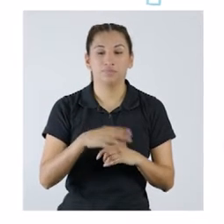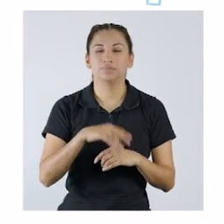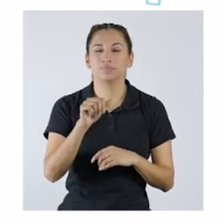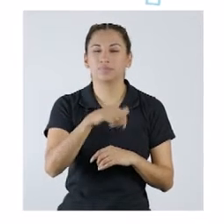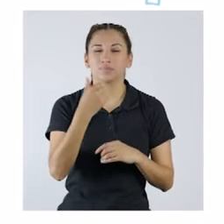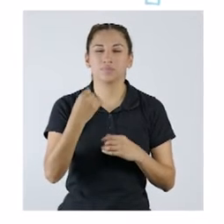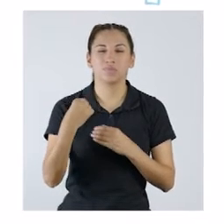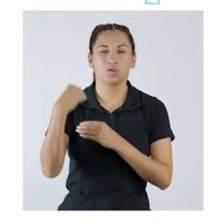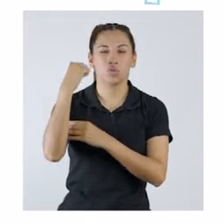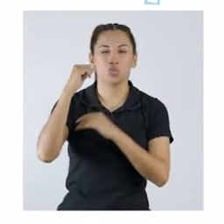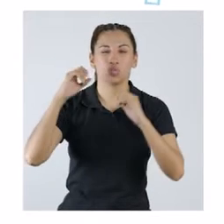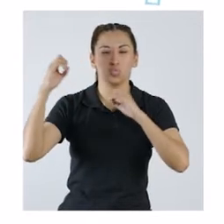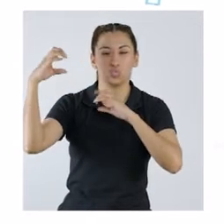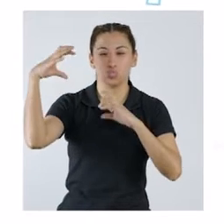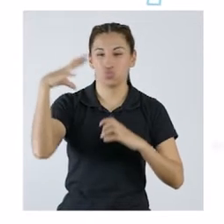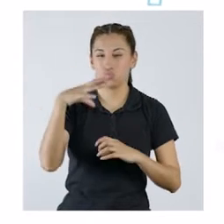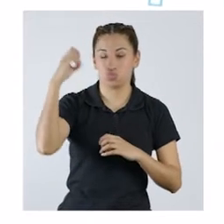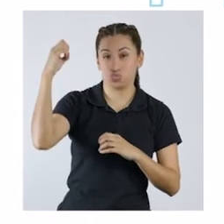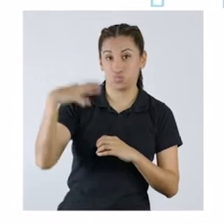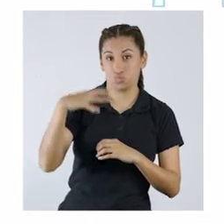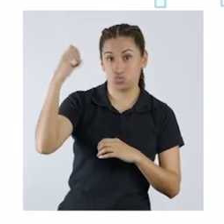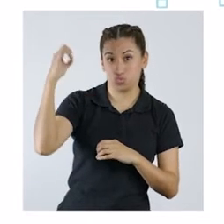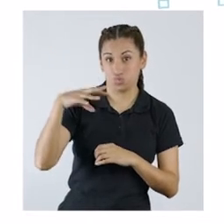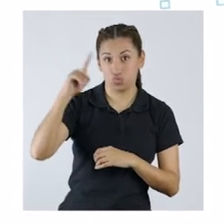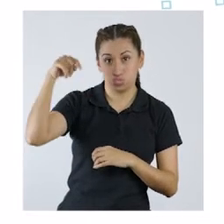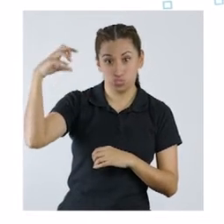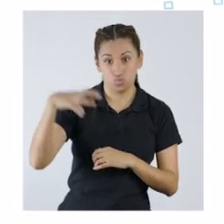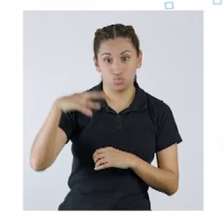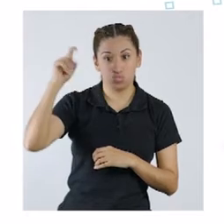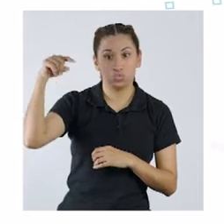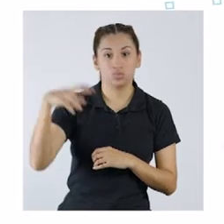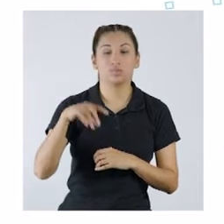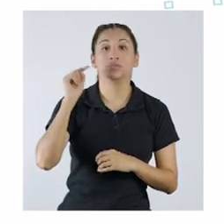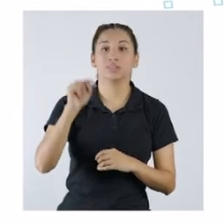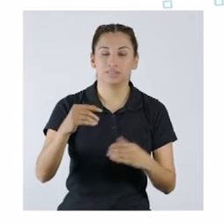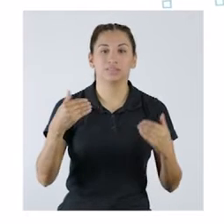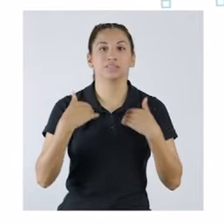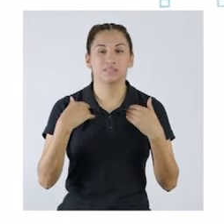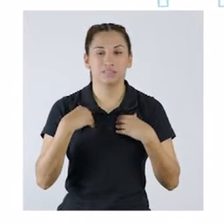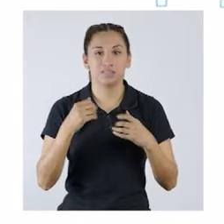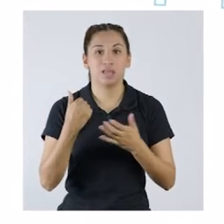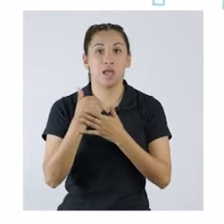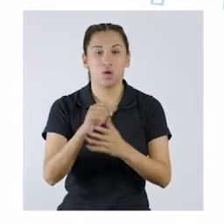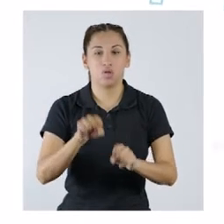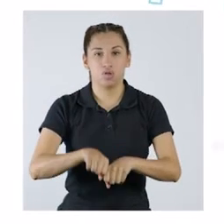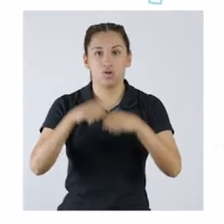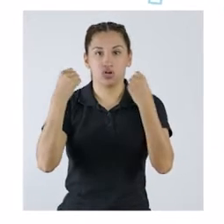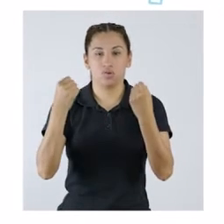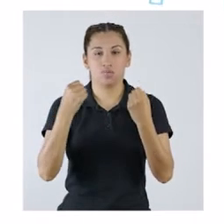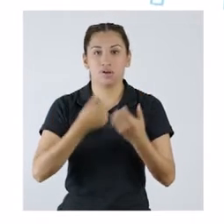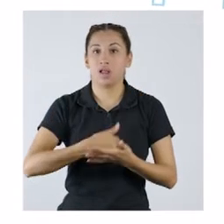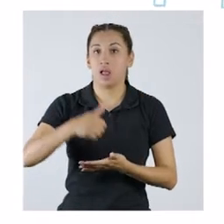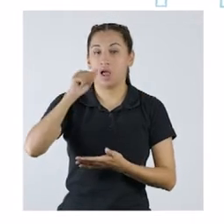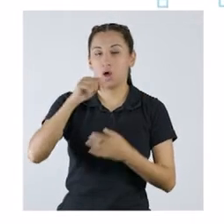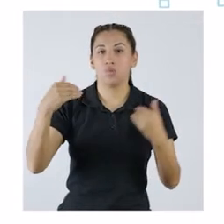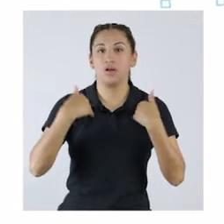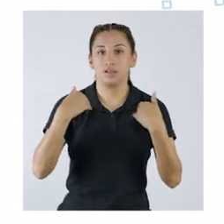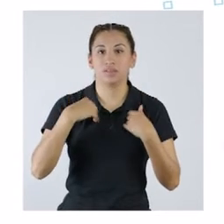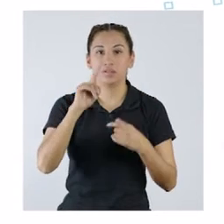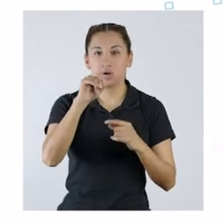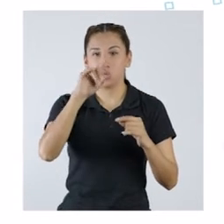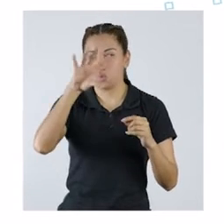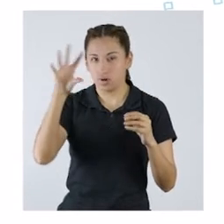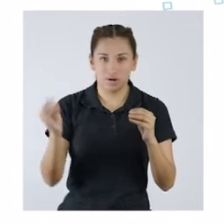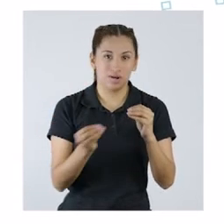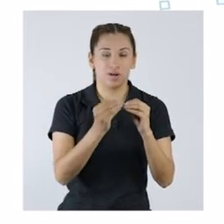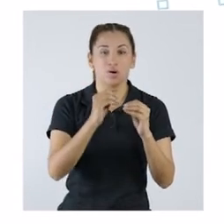de fotones o energía lumínica que proviene de la energía solar. Este ayuda a romper la molécula de agua y